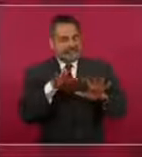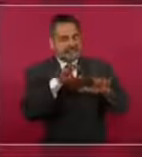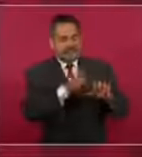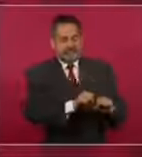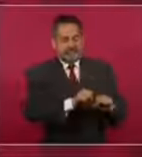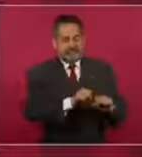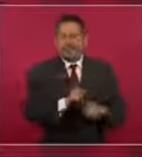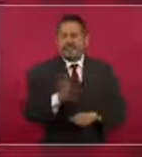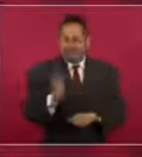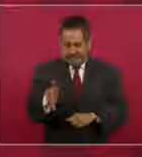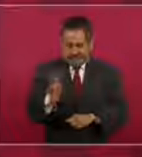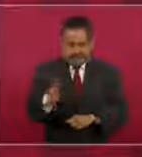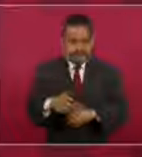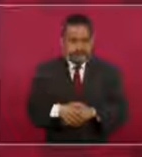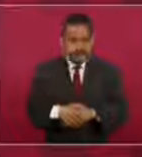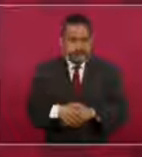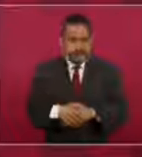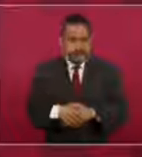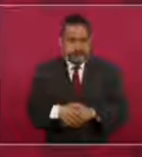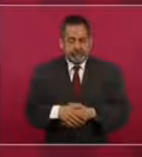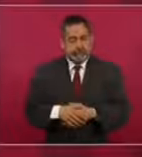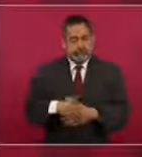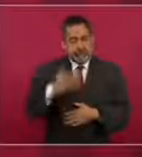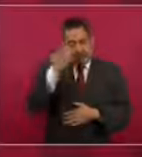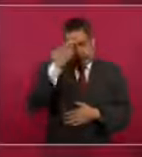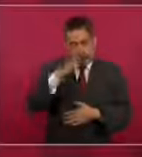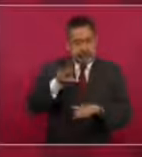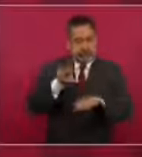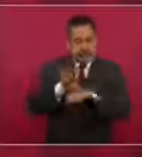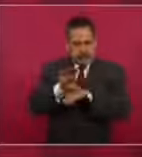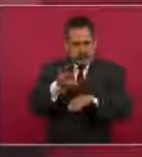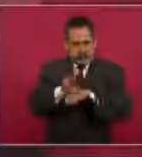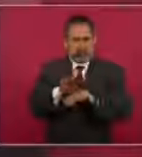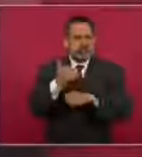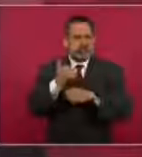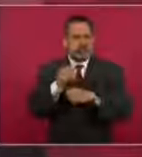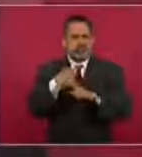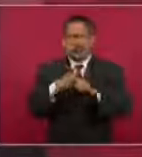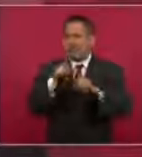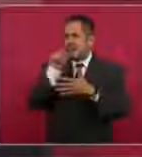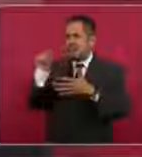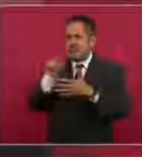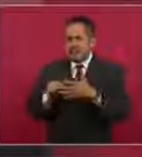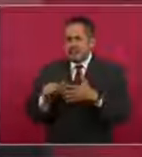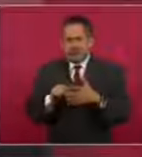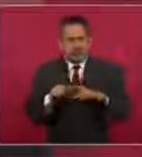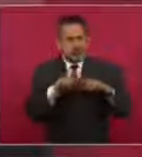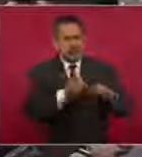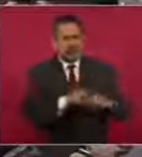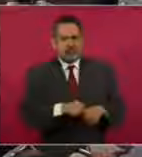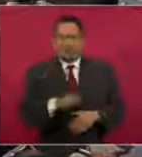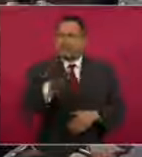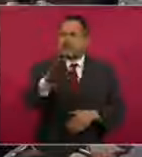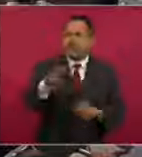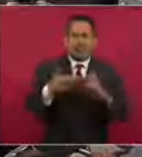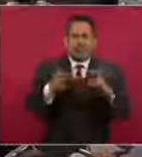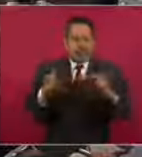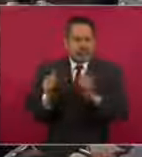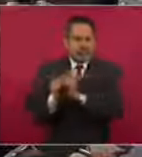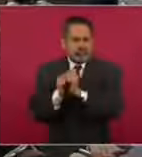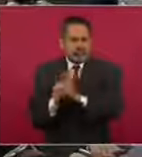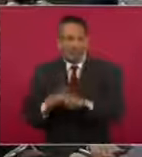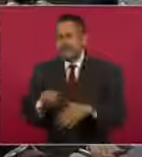en Colombia y en otras partes. ¿Hubo cooperación con la DEA? Con sí,